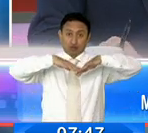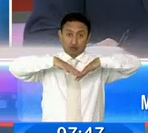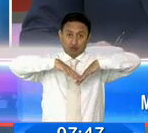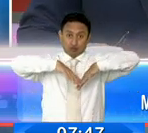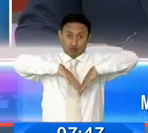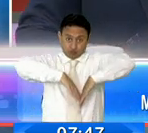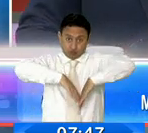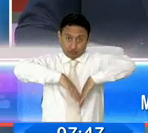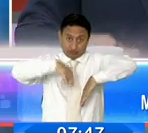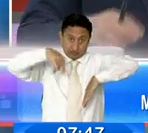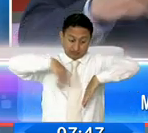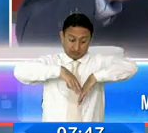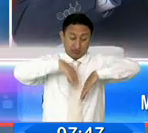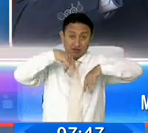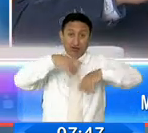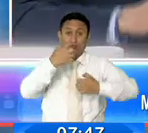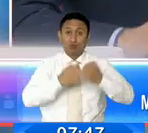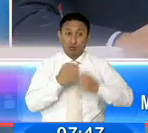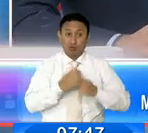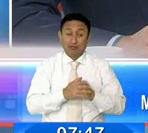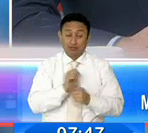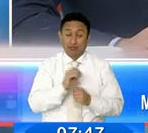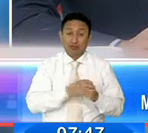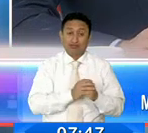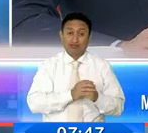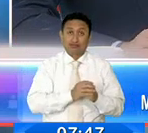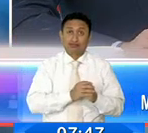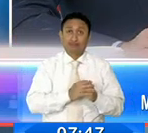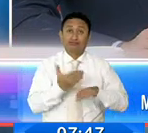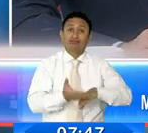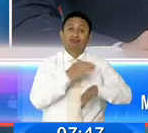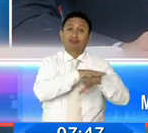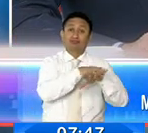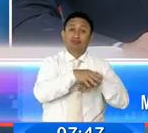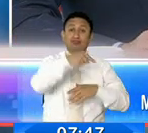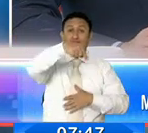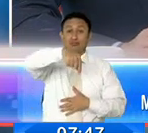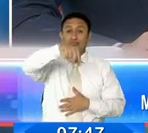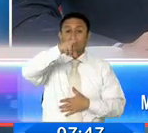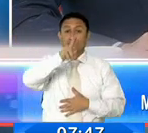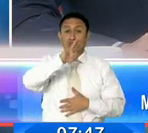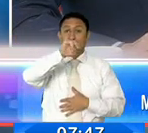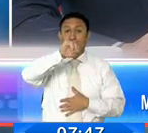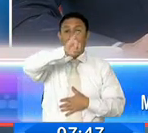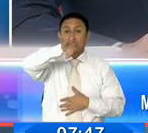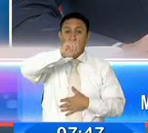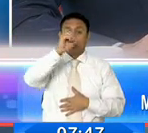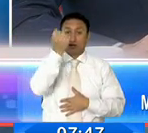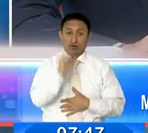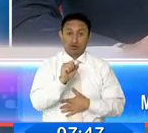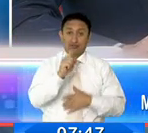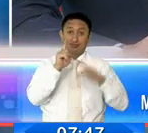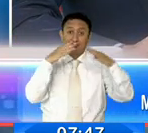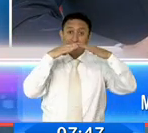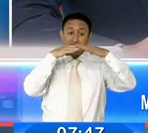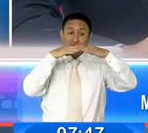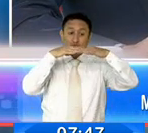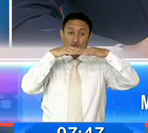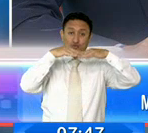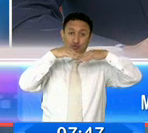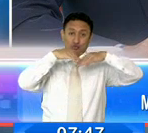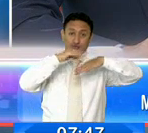presentado problemas similares a los del río Quijos, de esta erosión retroactiva o